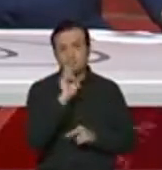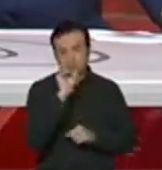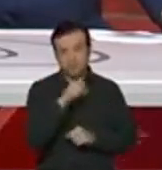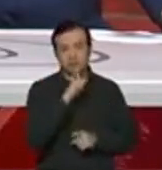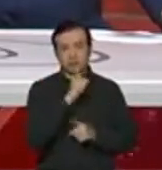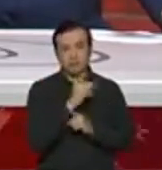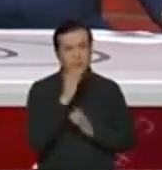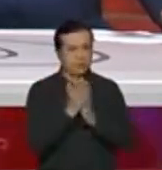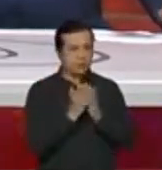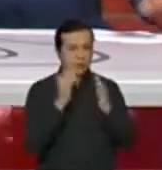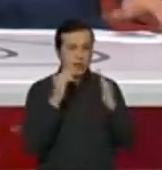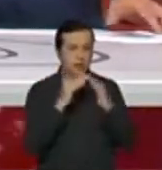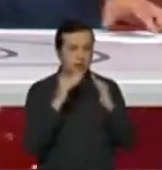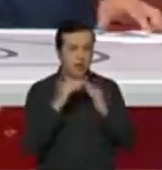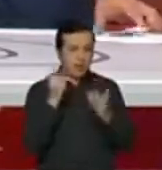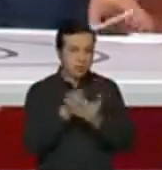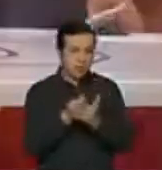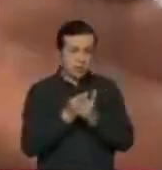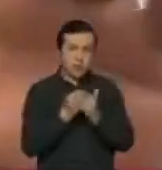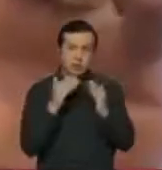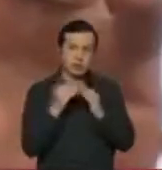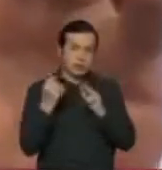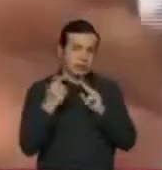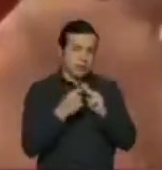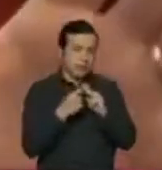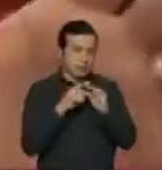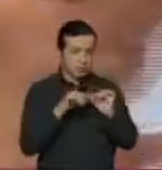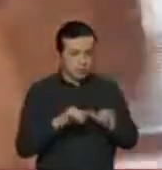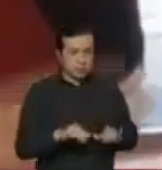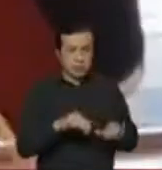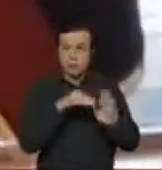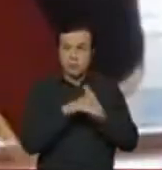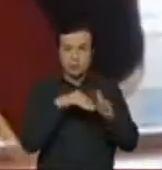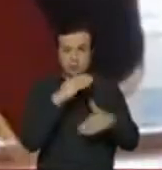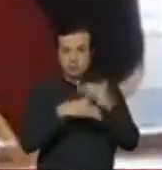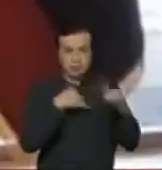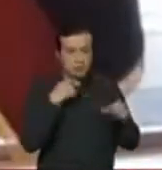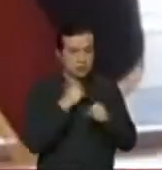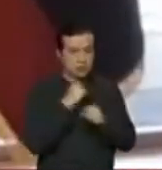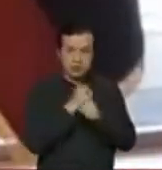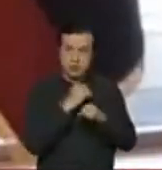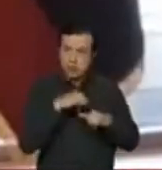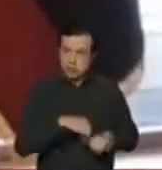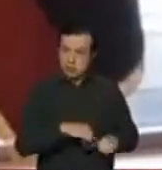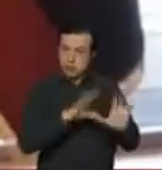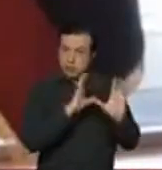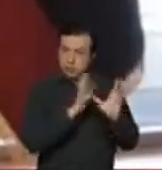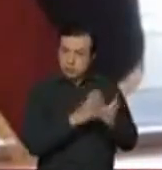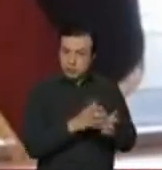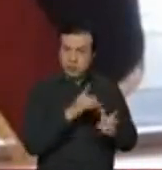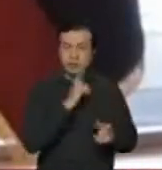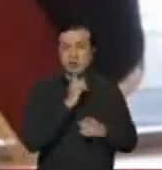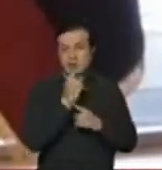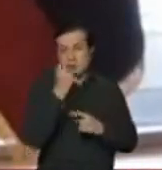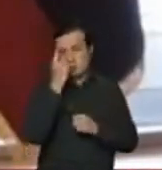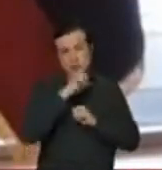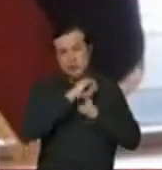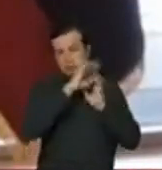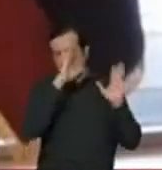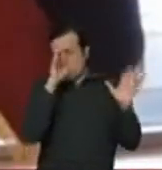los servicios hipotecarios y de hecho la fábrica de créditos hipotecarios del banco está trabajando. Es evidente y es